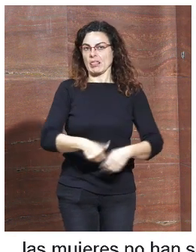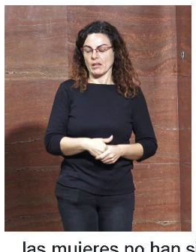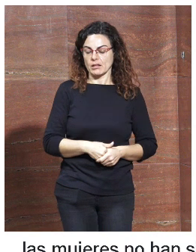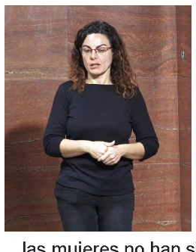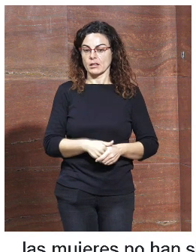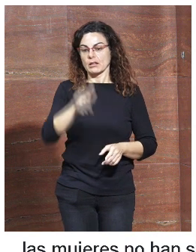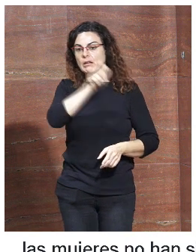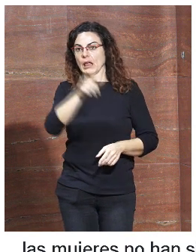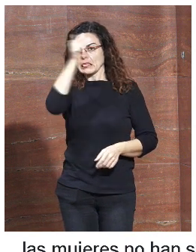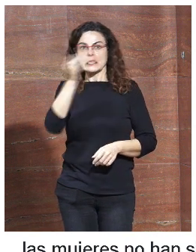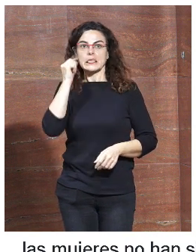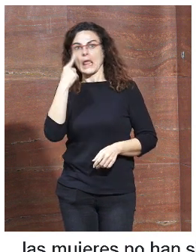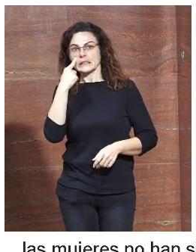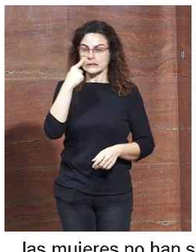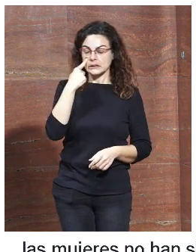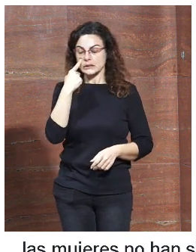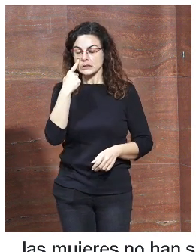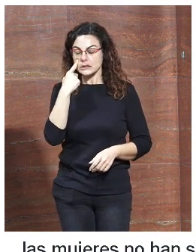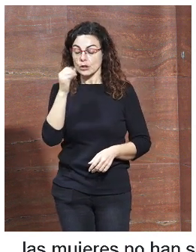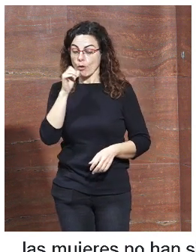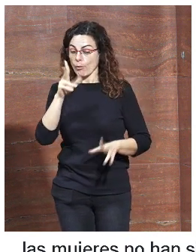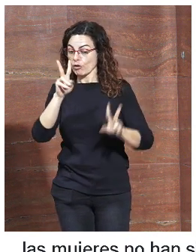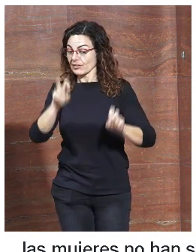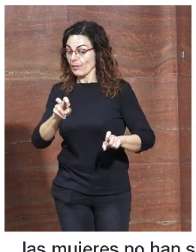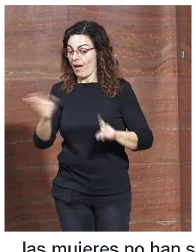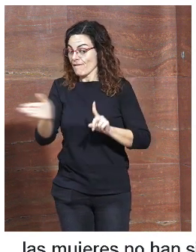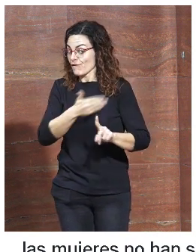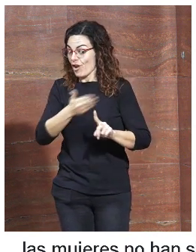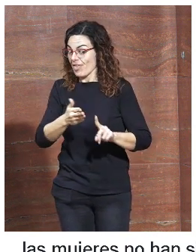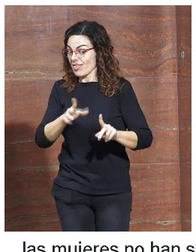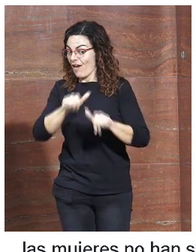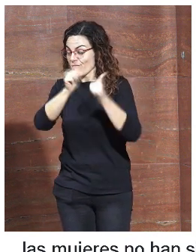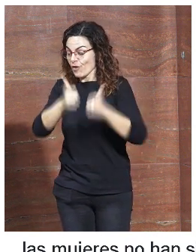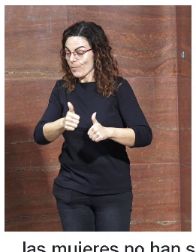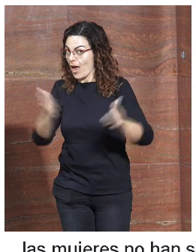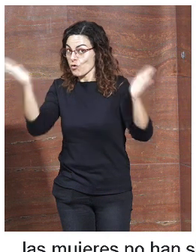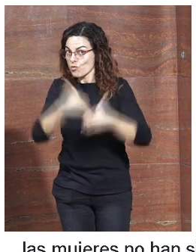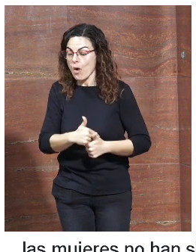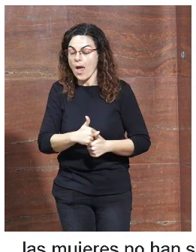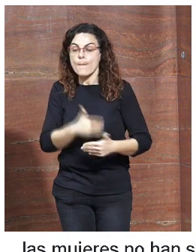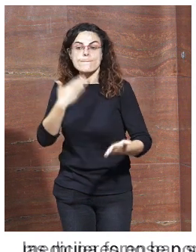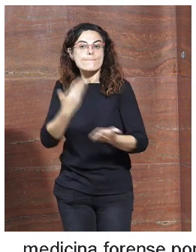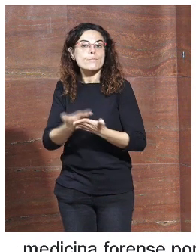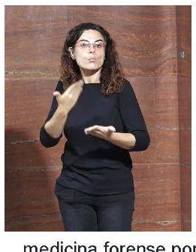Testigos y testigas por la naturaleza de la violencia no va a haber, ¿no? Vale. La única prueba de